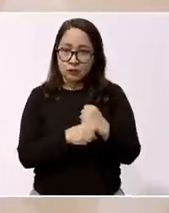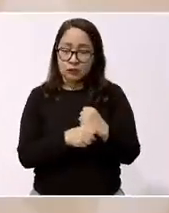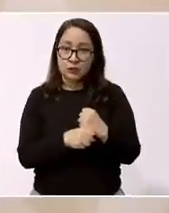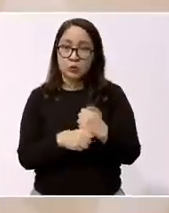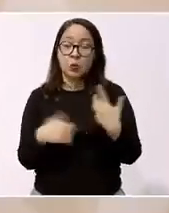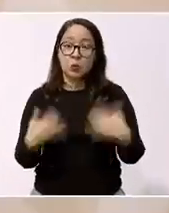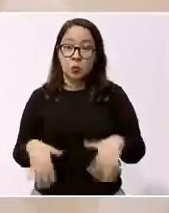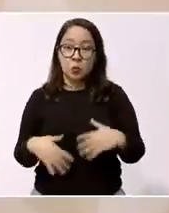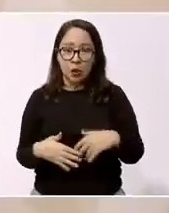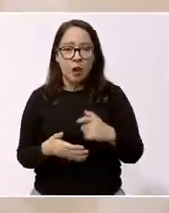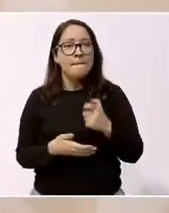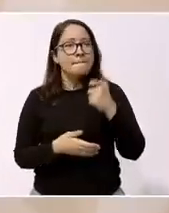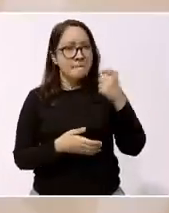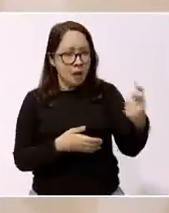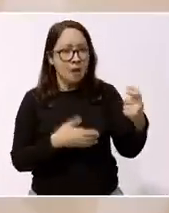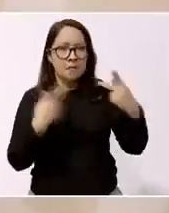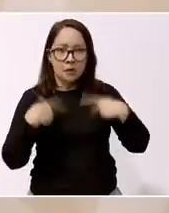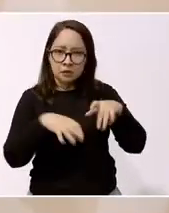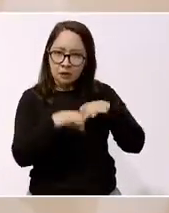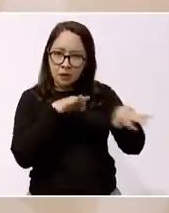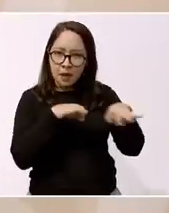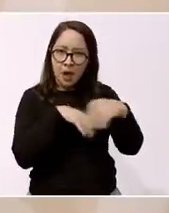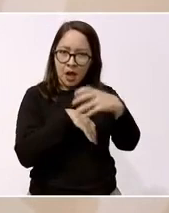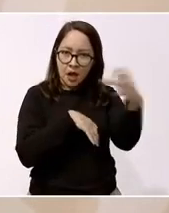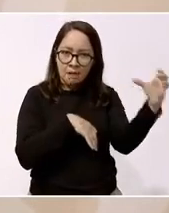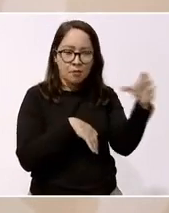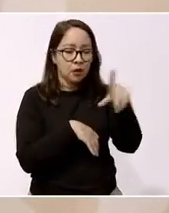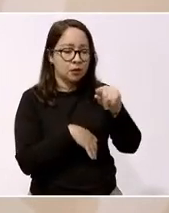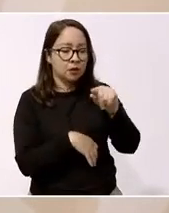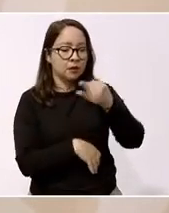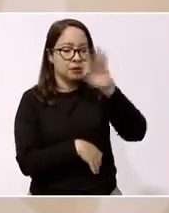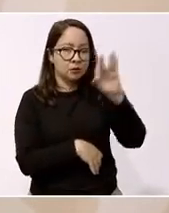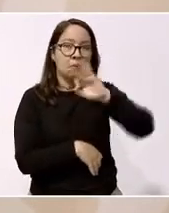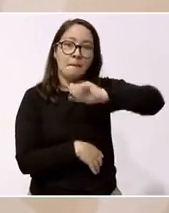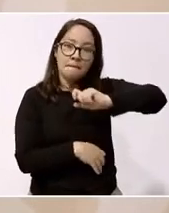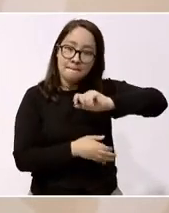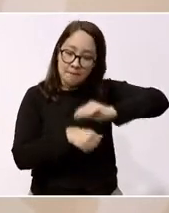70% de aumento del salario, pero